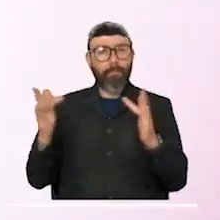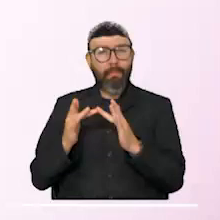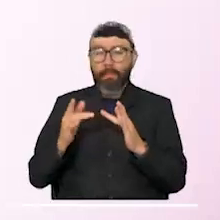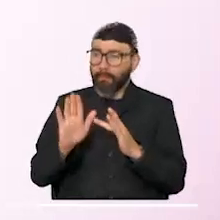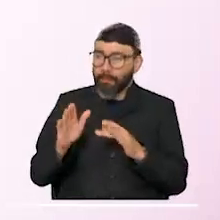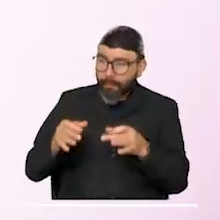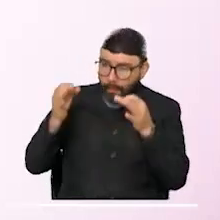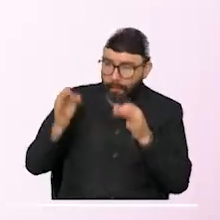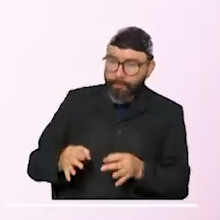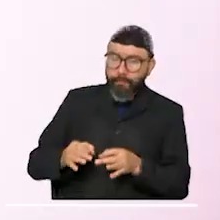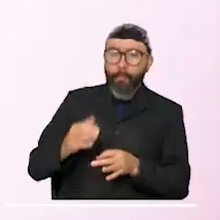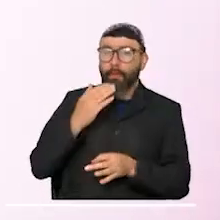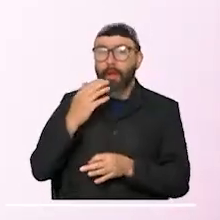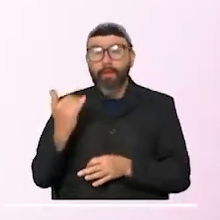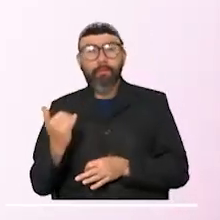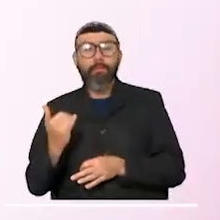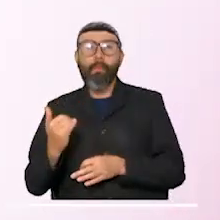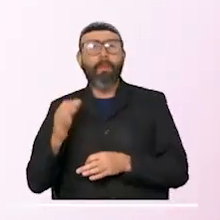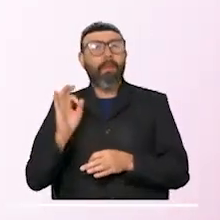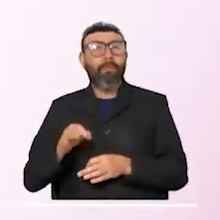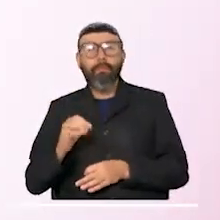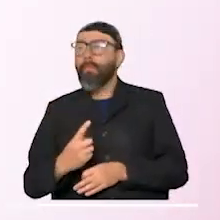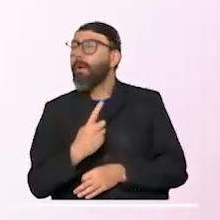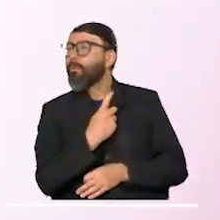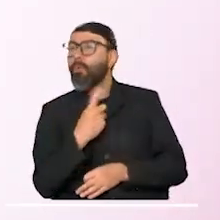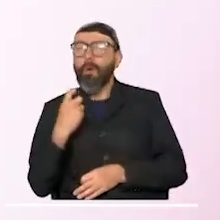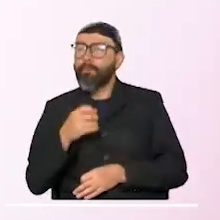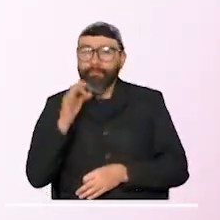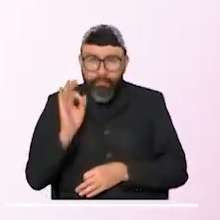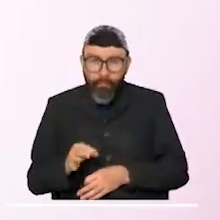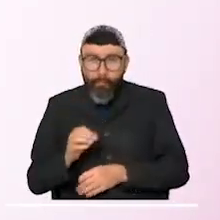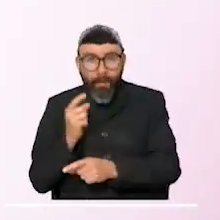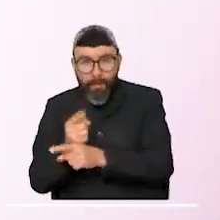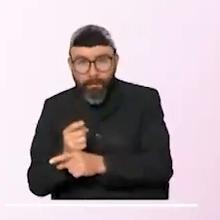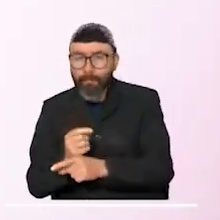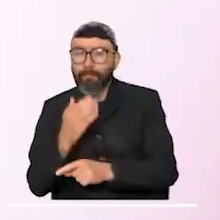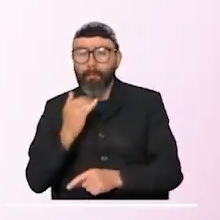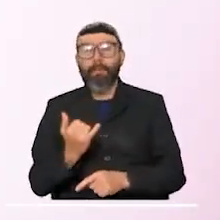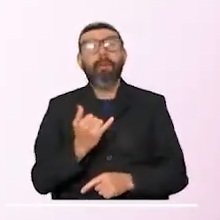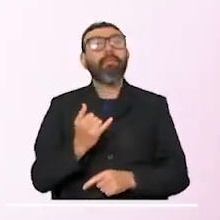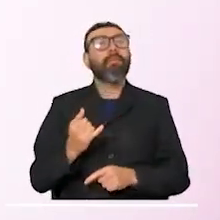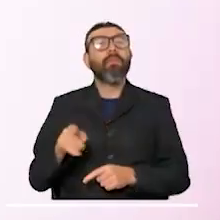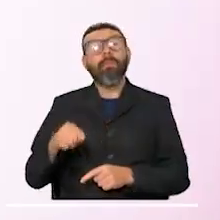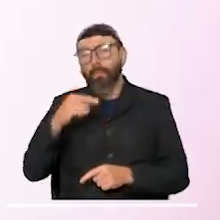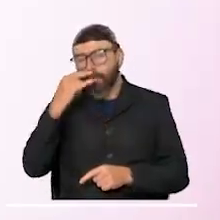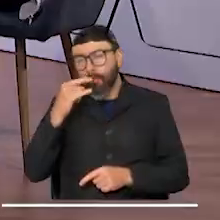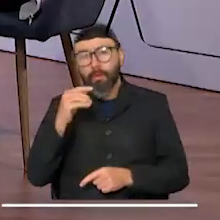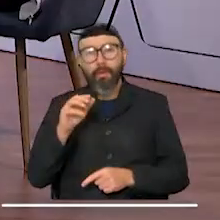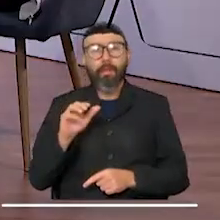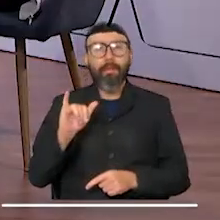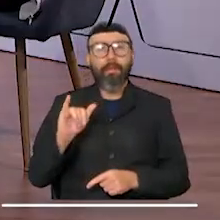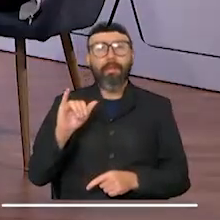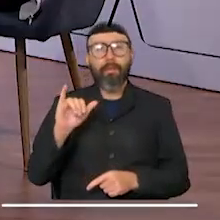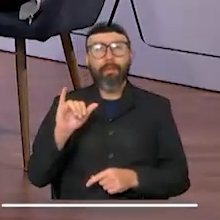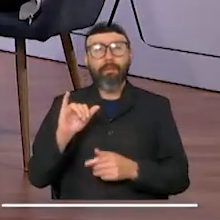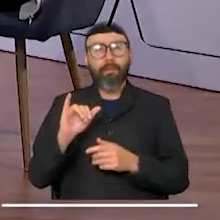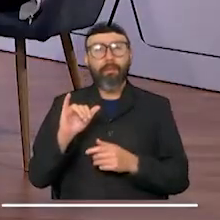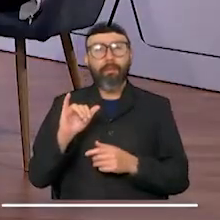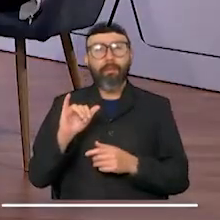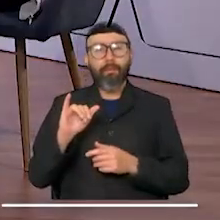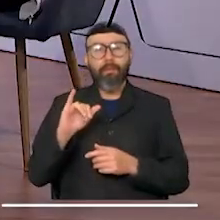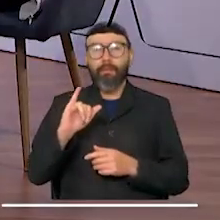por ejemplo utilizar una loción siempre para ese momento hay una esencia que se llama y Yani yang creo